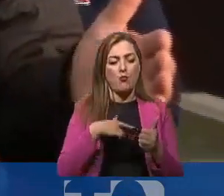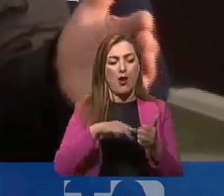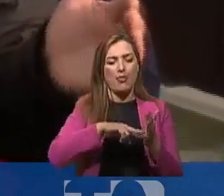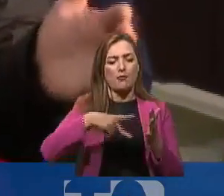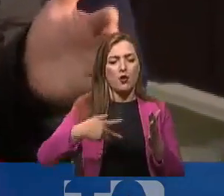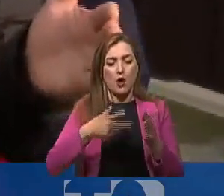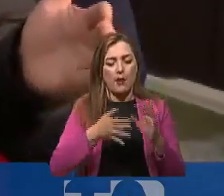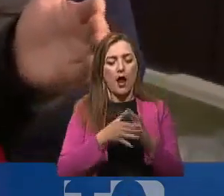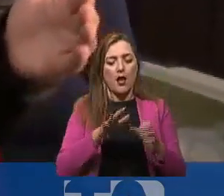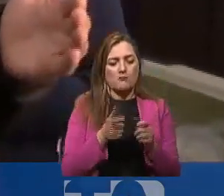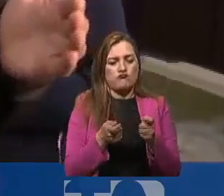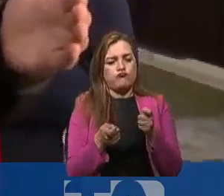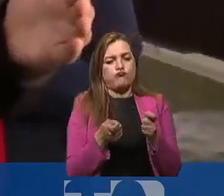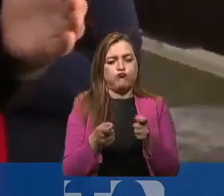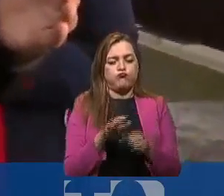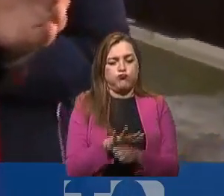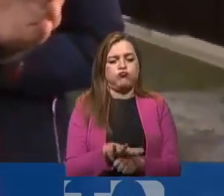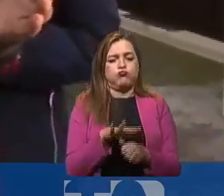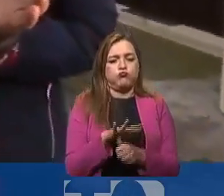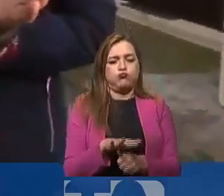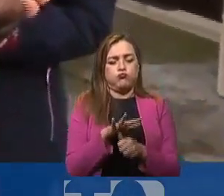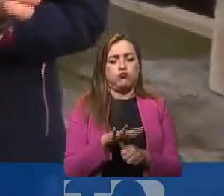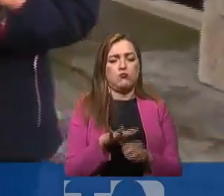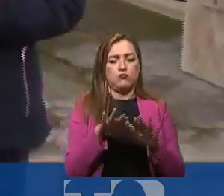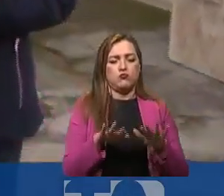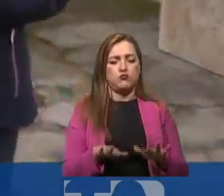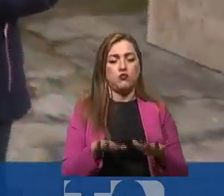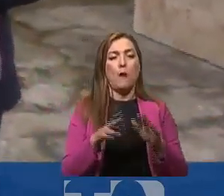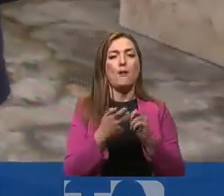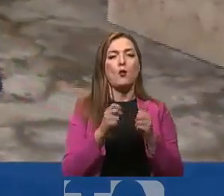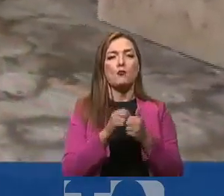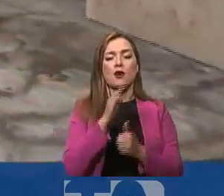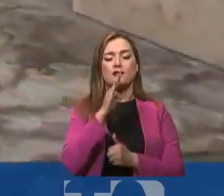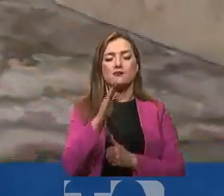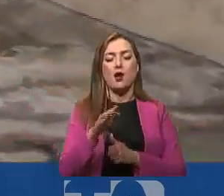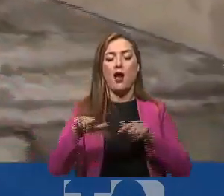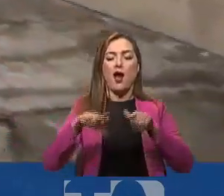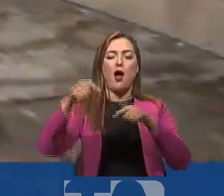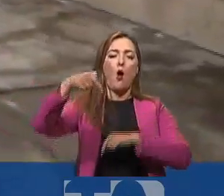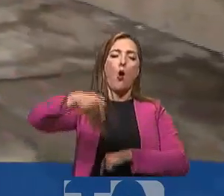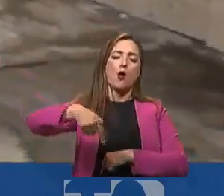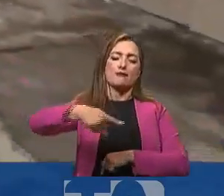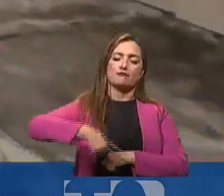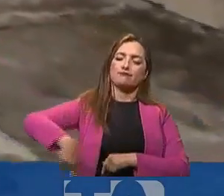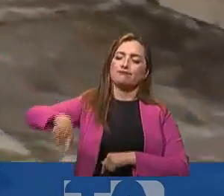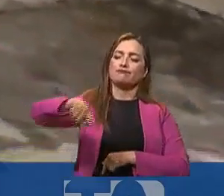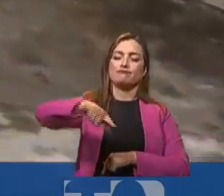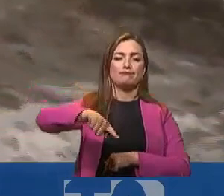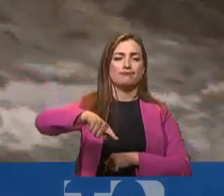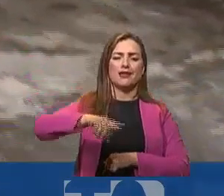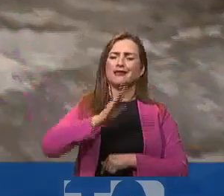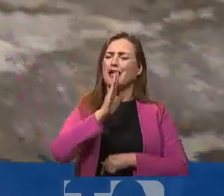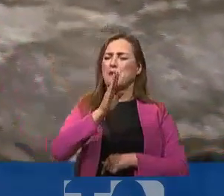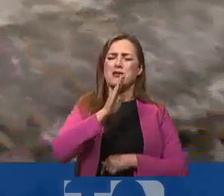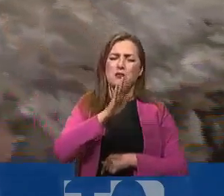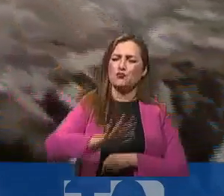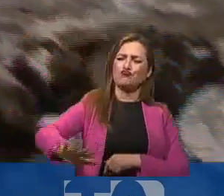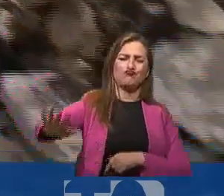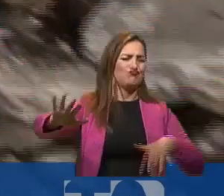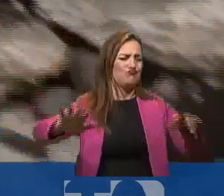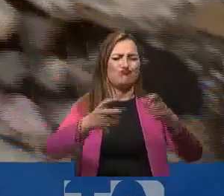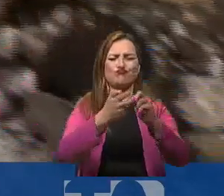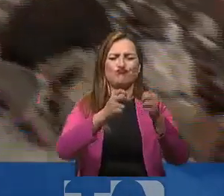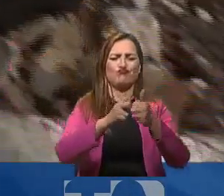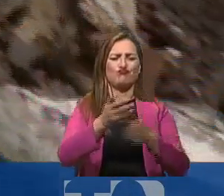repetitivo. Entonces, a cada momento estamos con el problema de fugas de agua. Hoy es en este sector, en todos los sectores generalmente hemos estado con ese